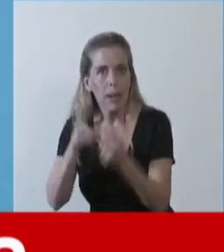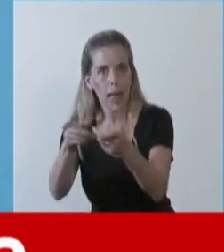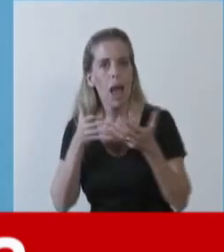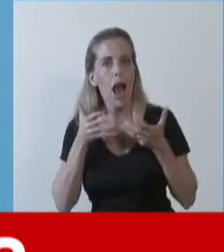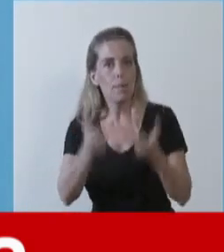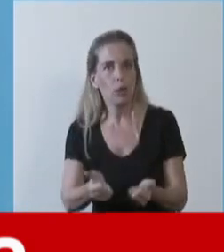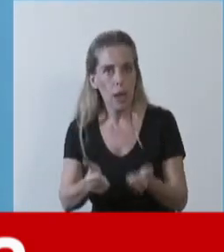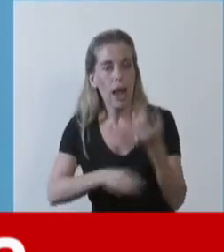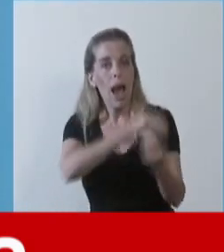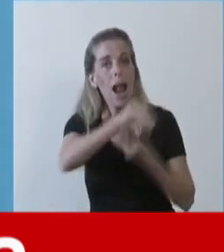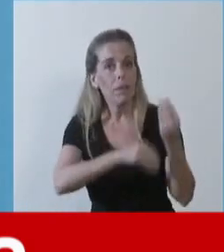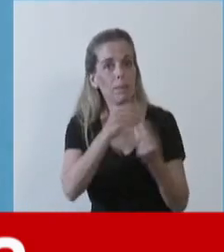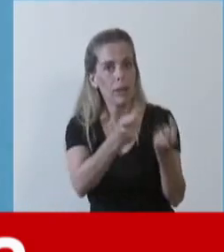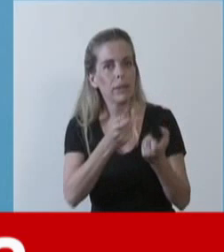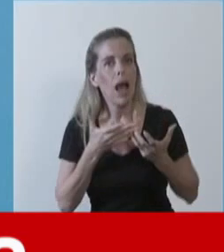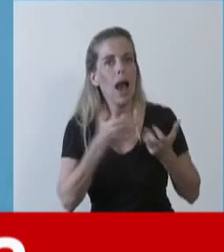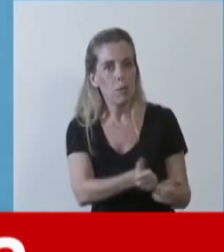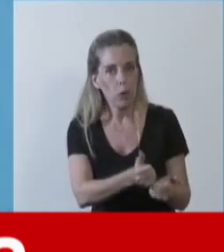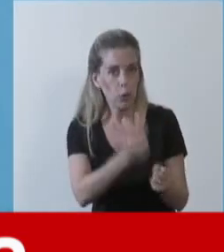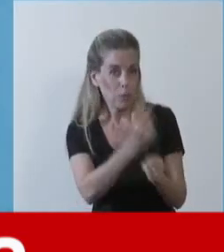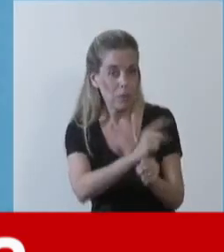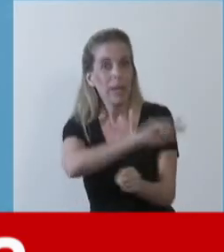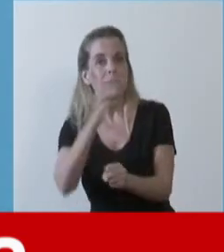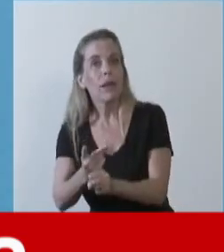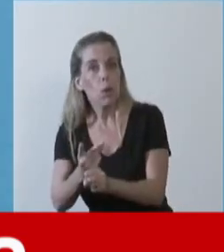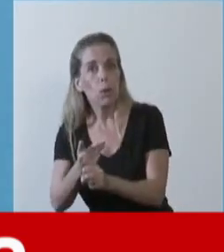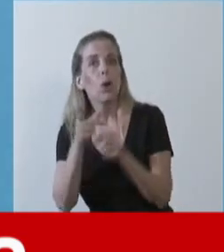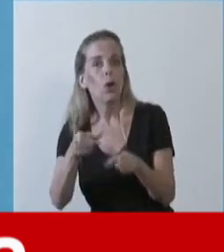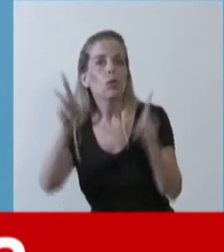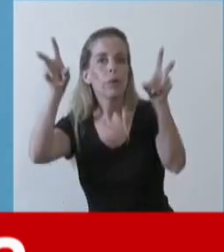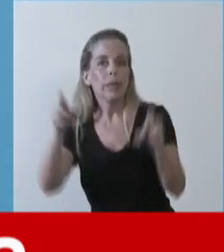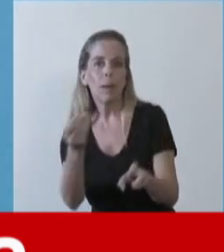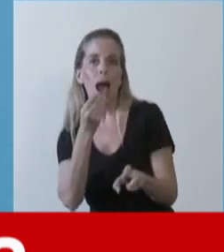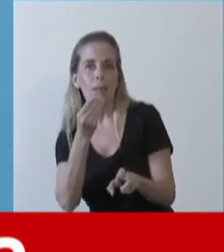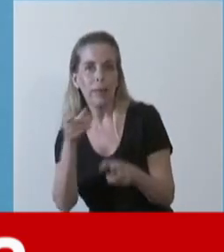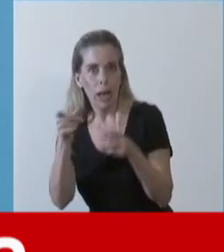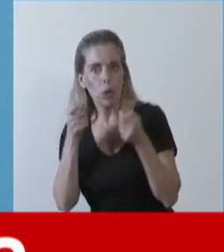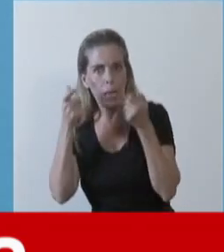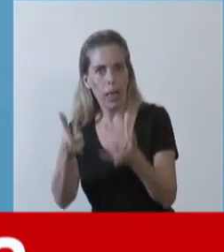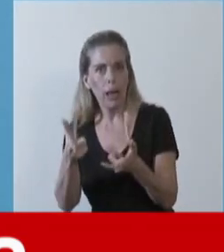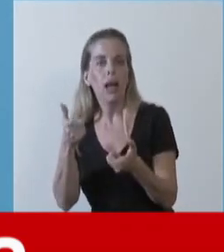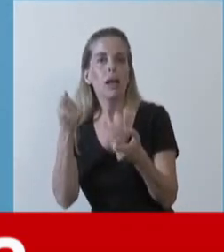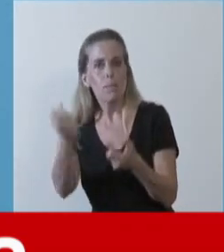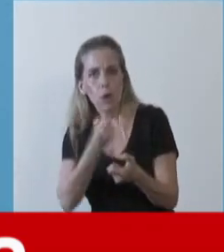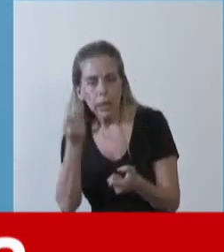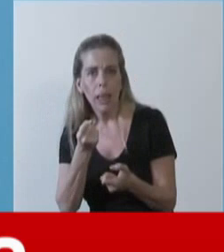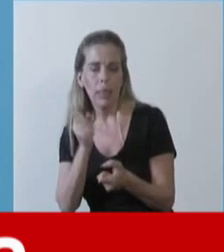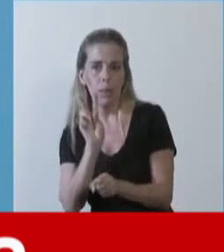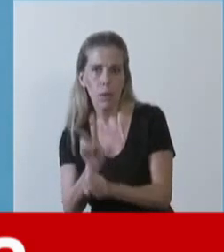los ingresos de las familias más vulnerables. Y segundo, lo que tiene que ver con lo alimentario, la asistencia, la atención